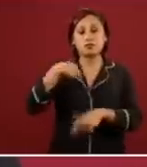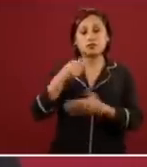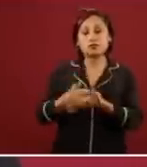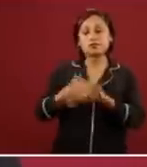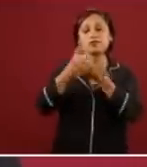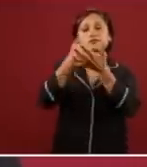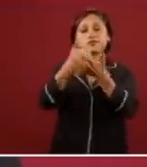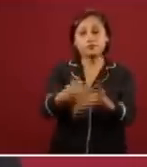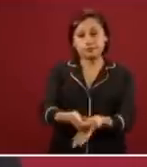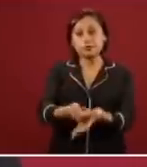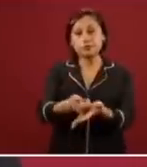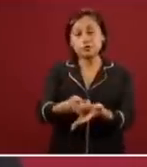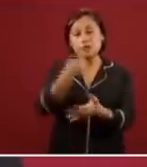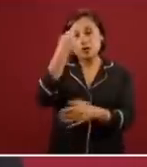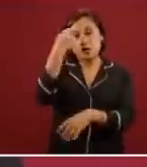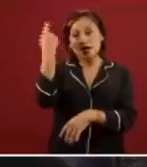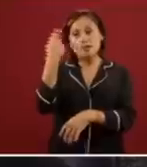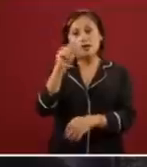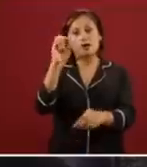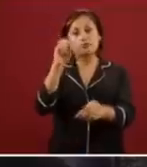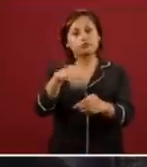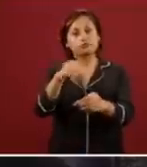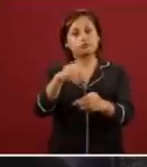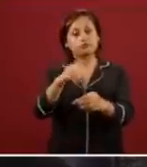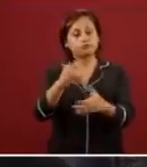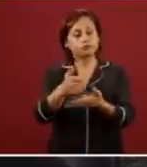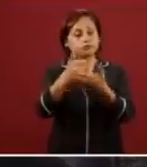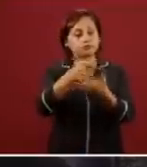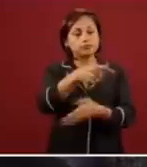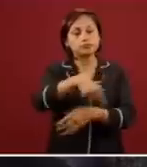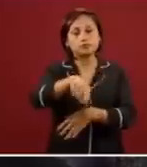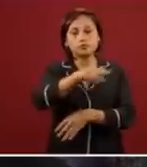tengan estos recursos, porque